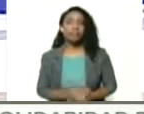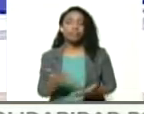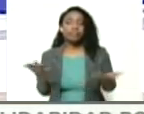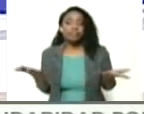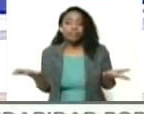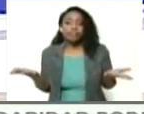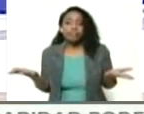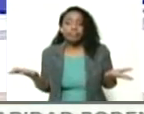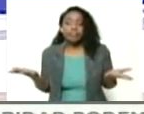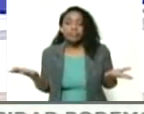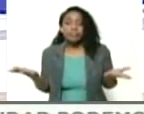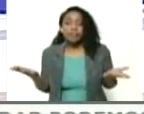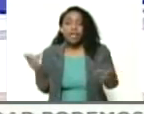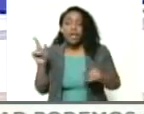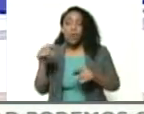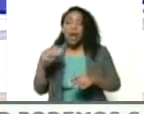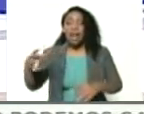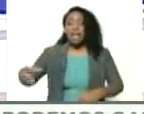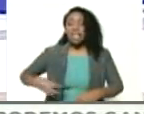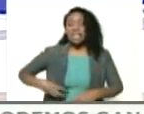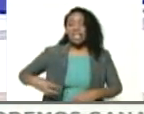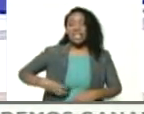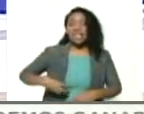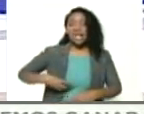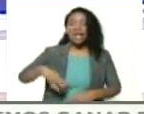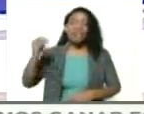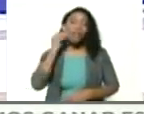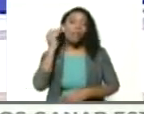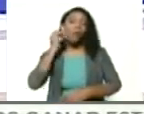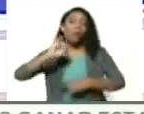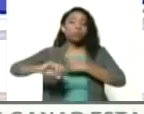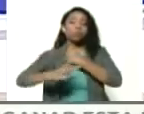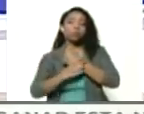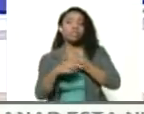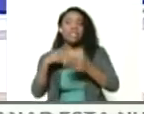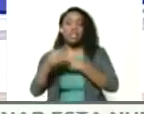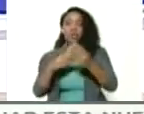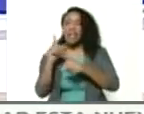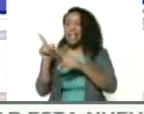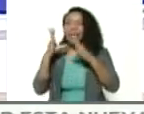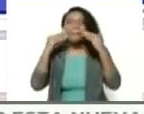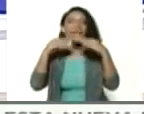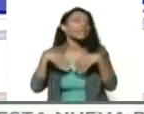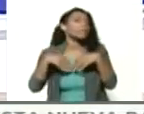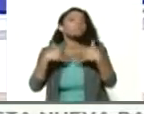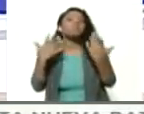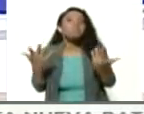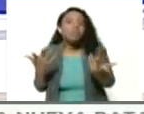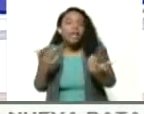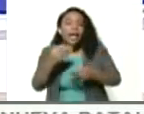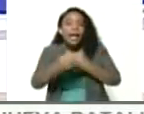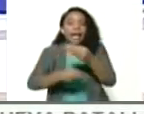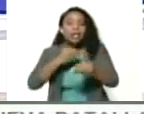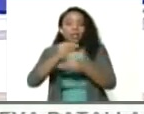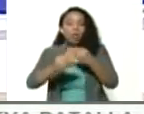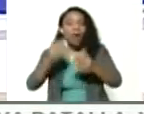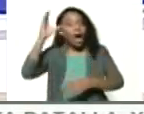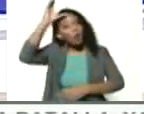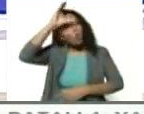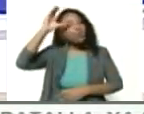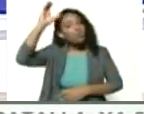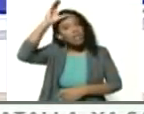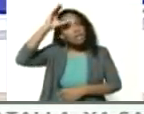La comedia del bobolongo sabemos hasta dónde llegó. Pero toda esa experiencia nos llevó a crear la